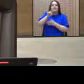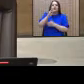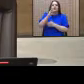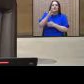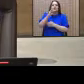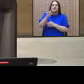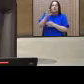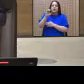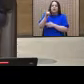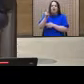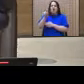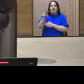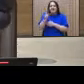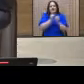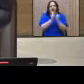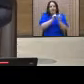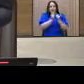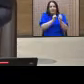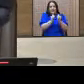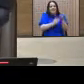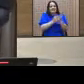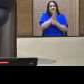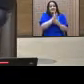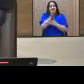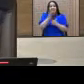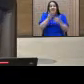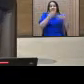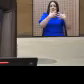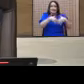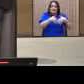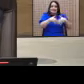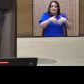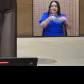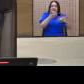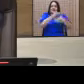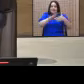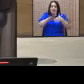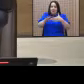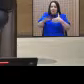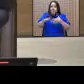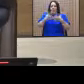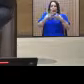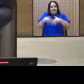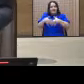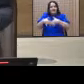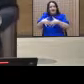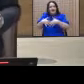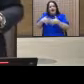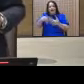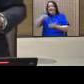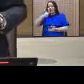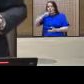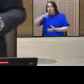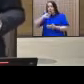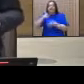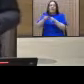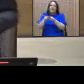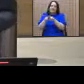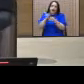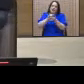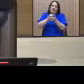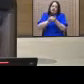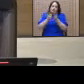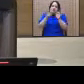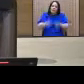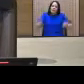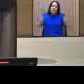de empresas que comercializan, distribuyen o fabrican licor. Bueno, aquí también hay un importante proyecto y también